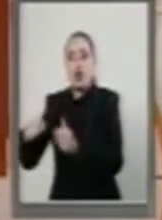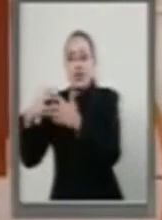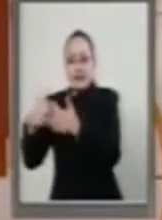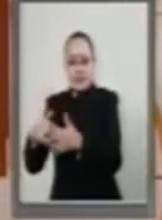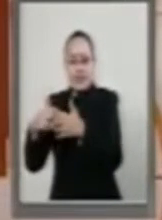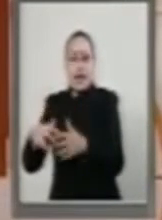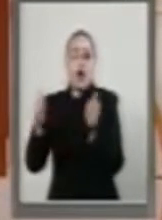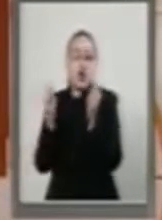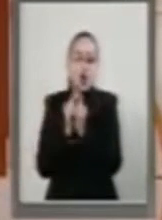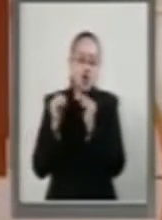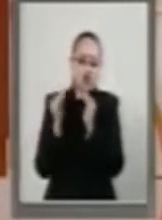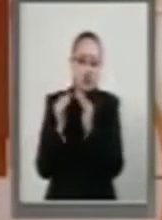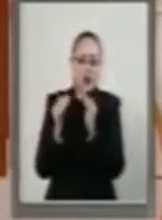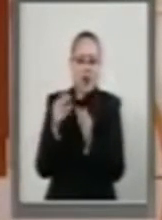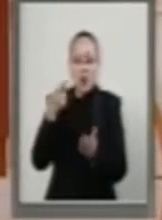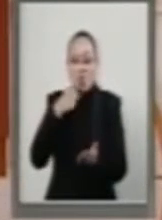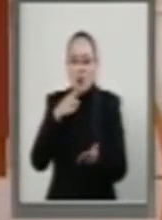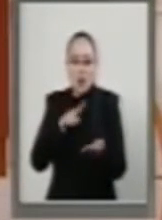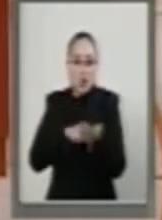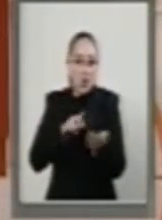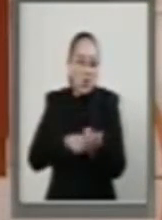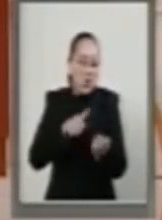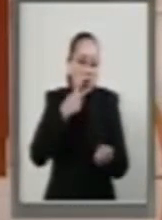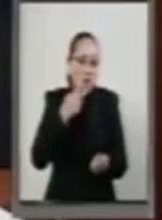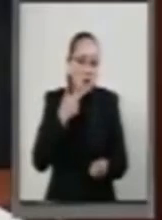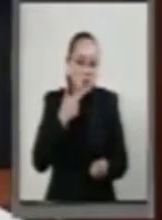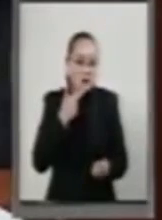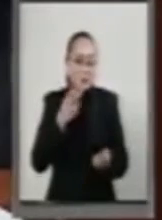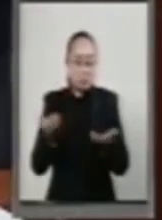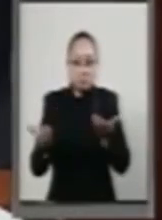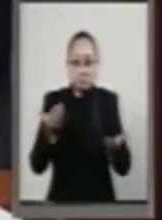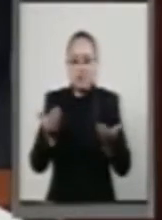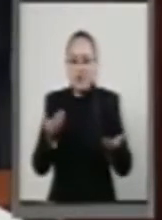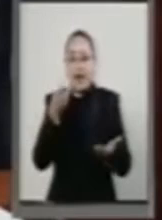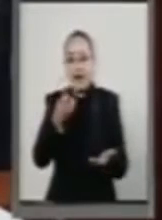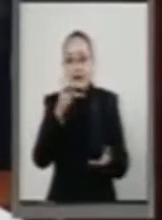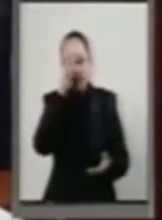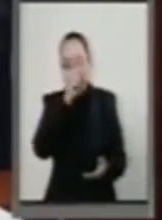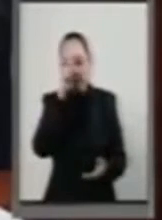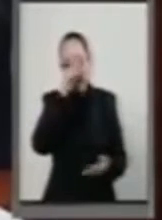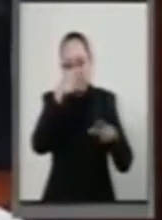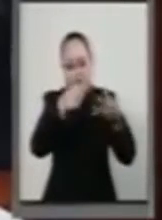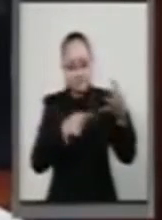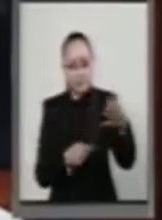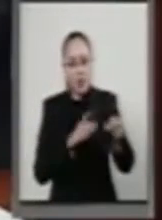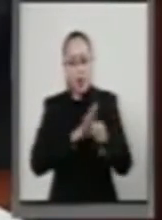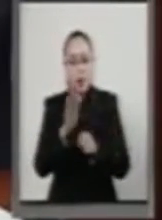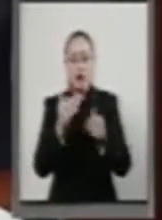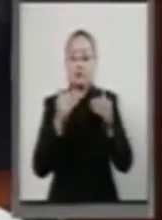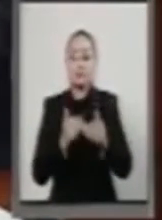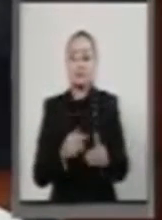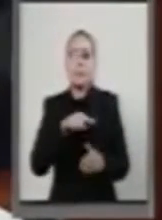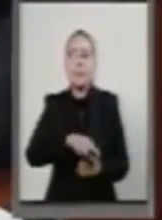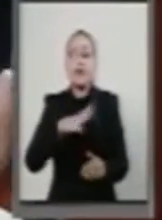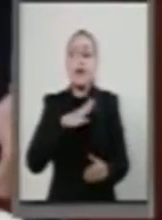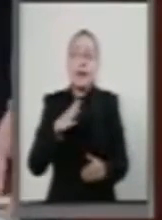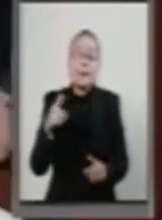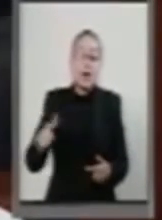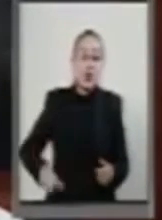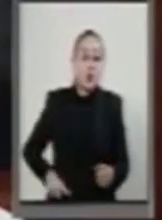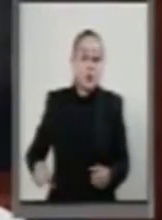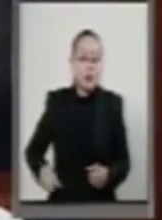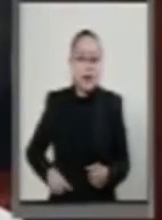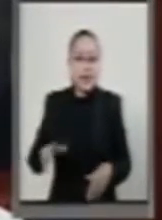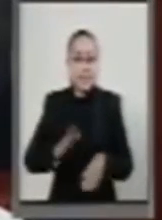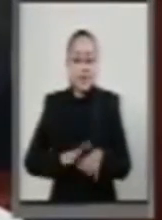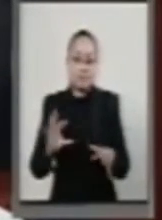doméstico. Ante tal panorama, recomienda, entre otras cuestiones, de voluntad política para